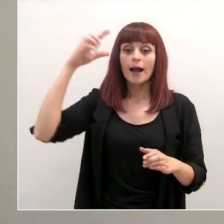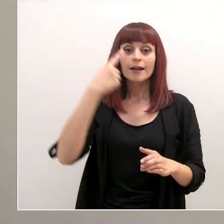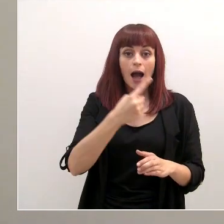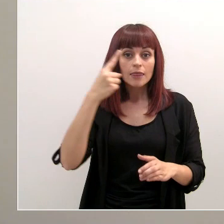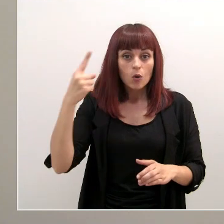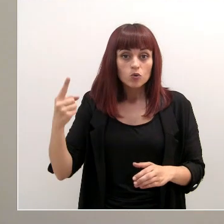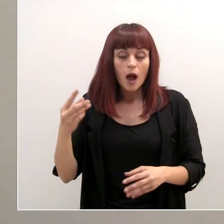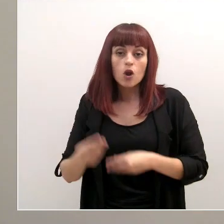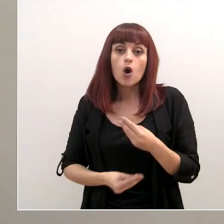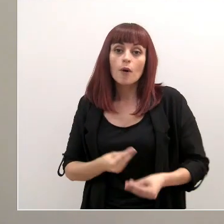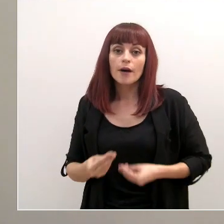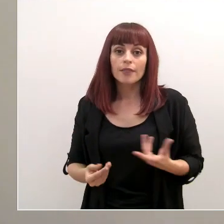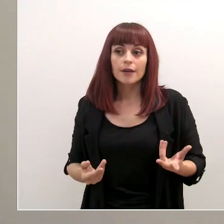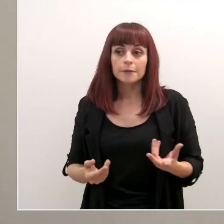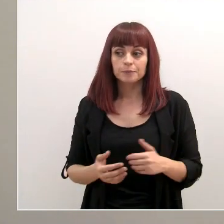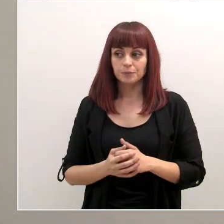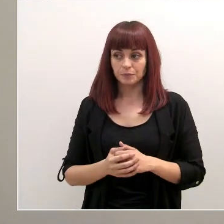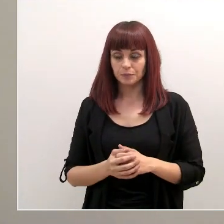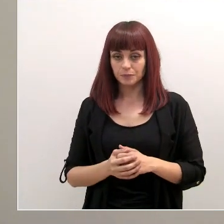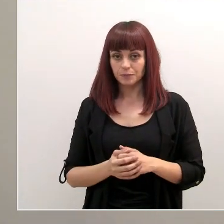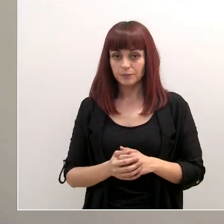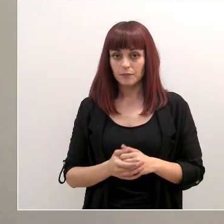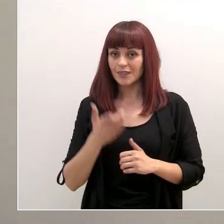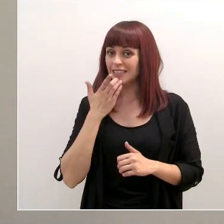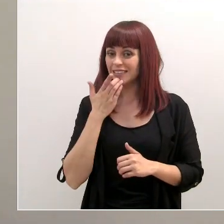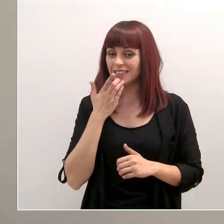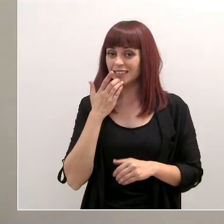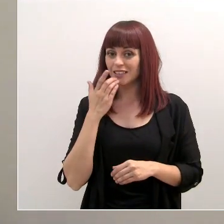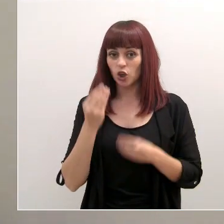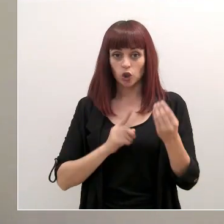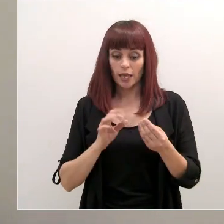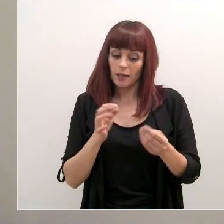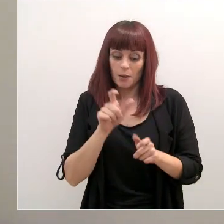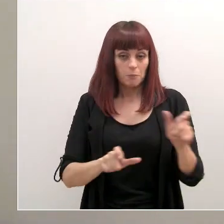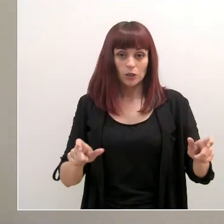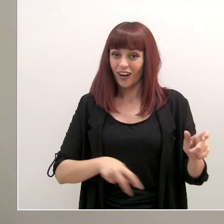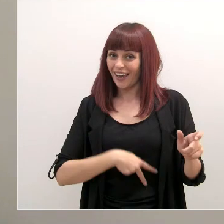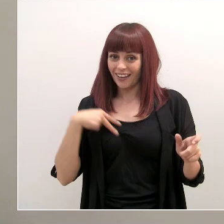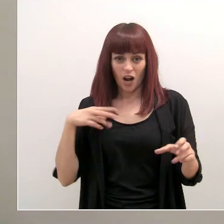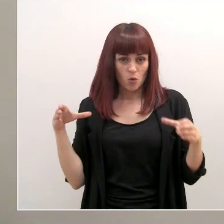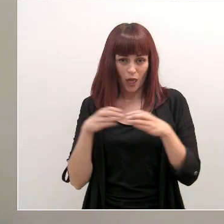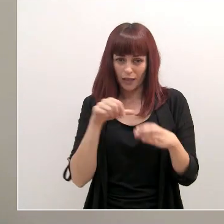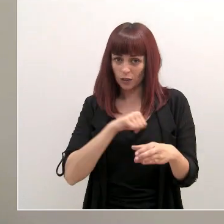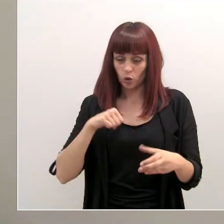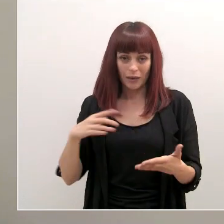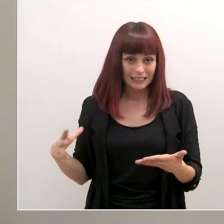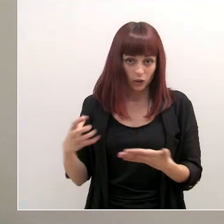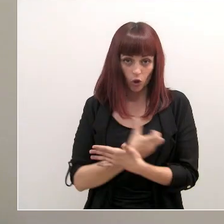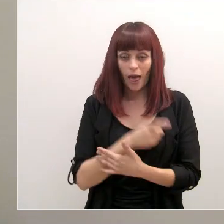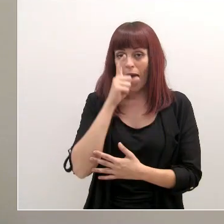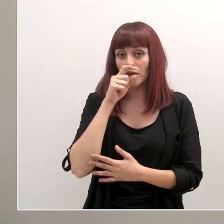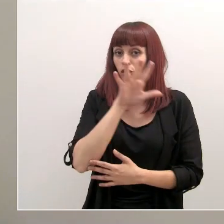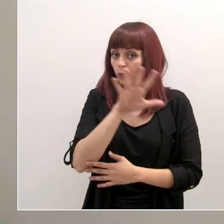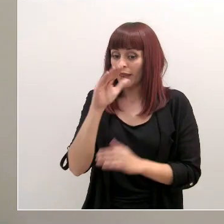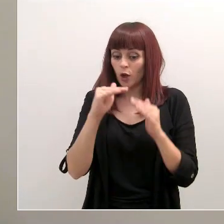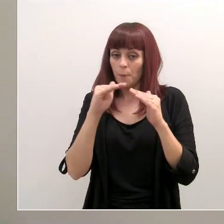va a ir haciendo, como si no se amplía, se tendrá que vacunar a población general en todas las comunidades autónomas menor de 55